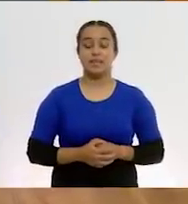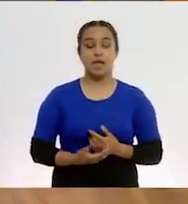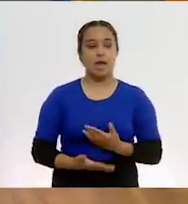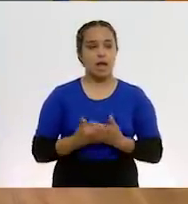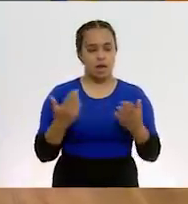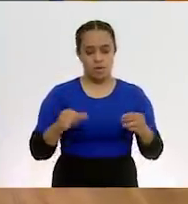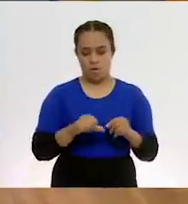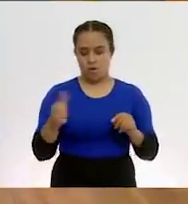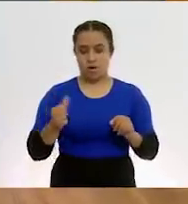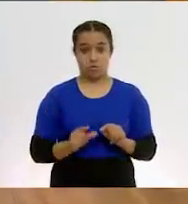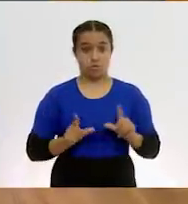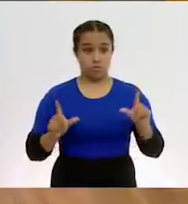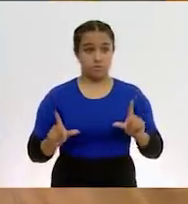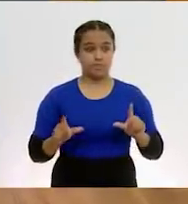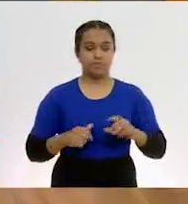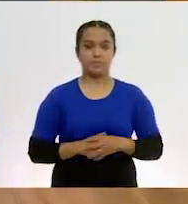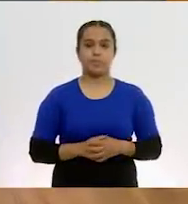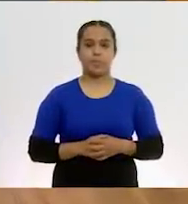Vamos con la siguiente.